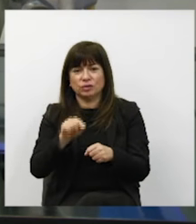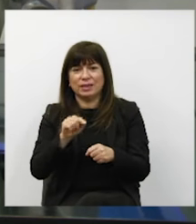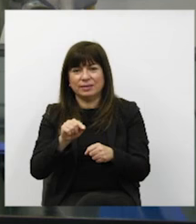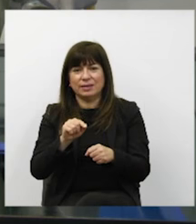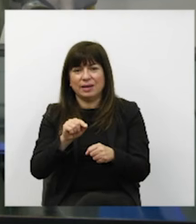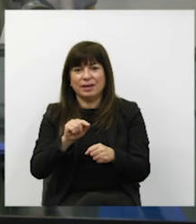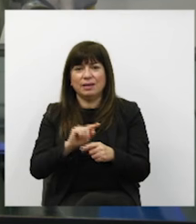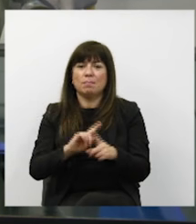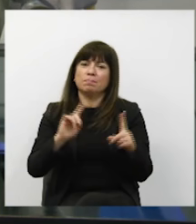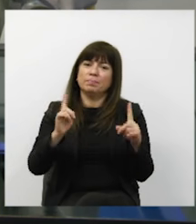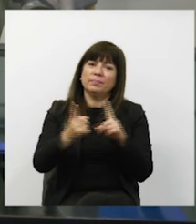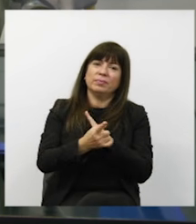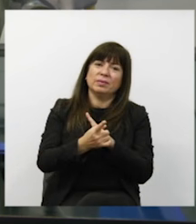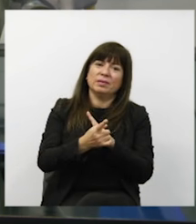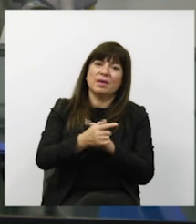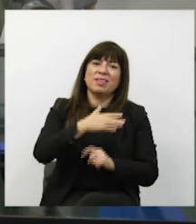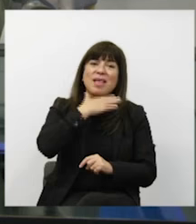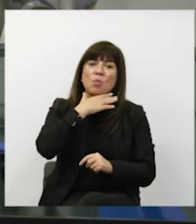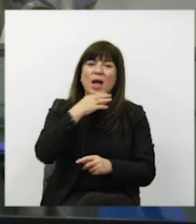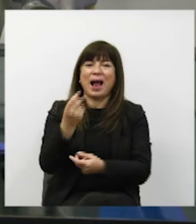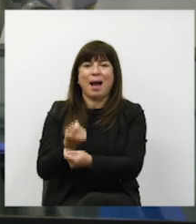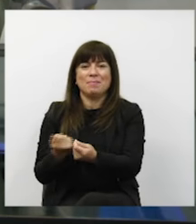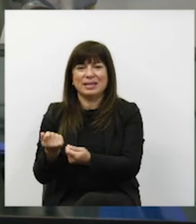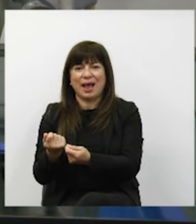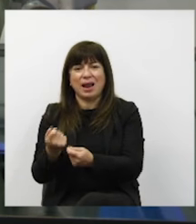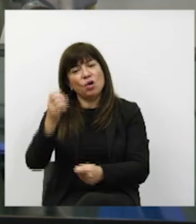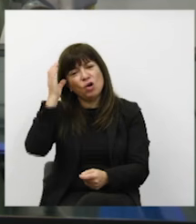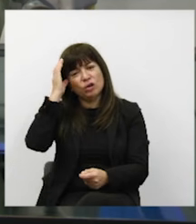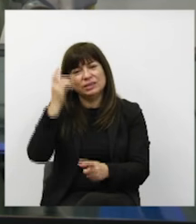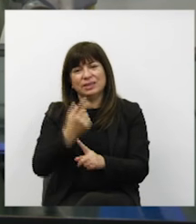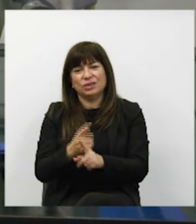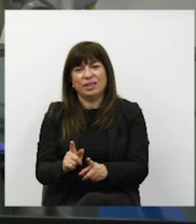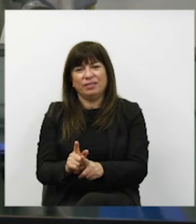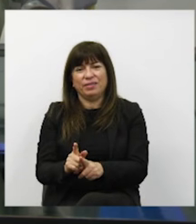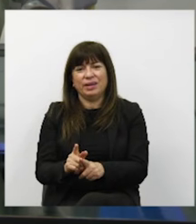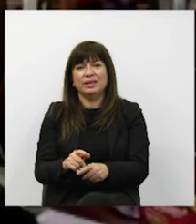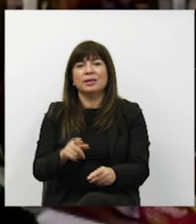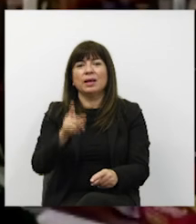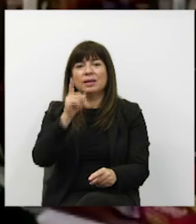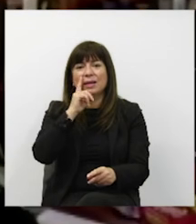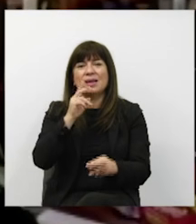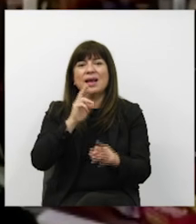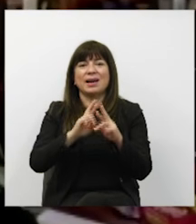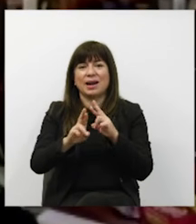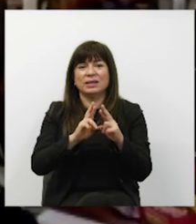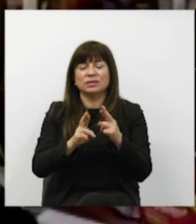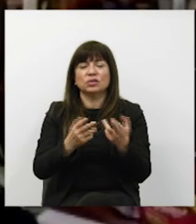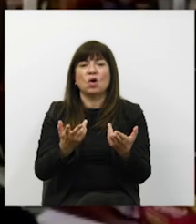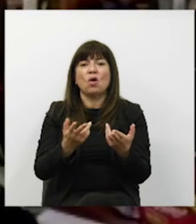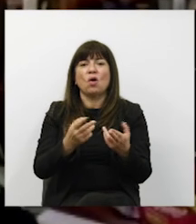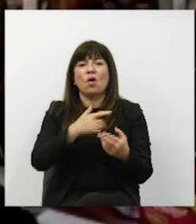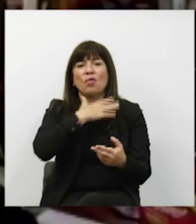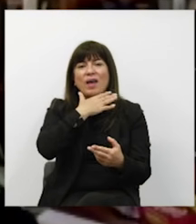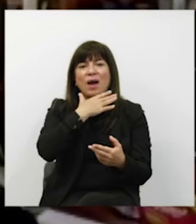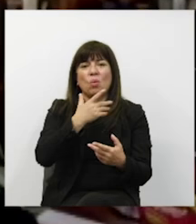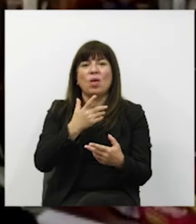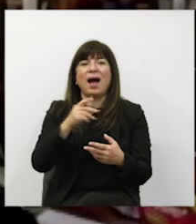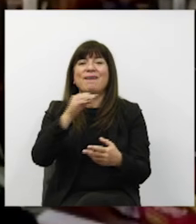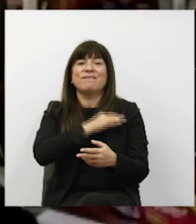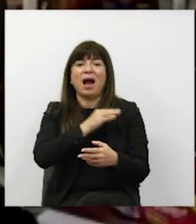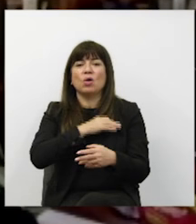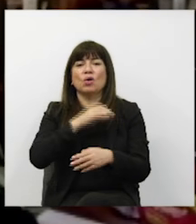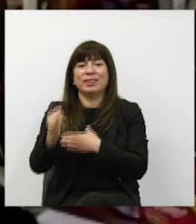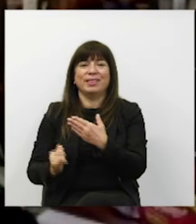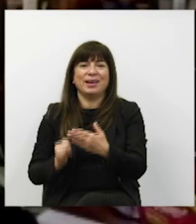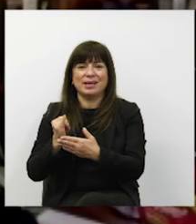capital, que tenían un concepto completamente diferente, que tenían que ver con la crisis de la deuda, y eran bancos